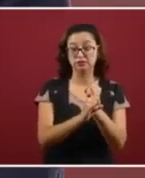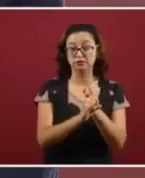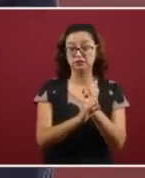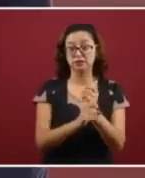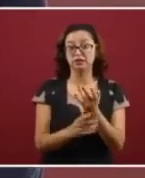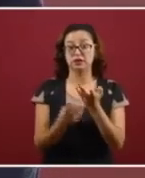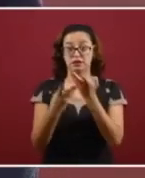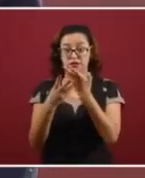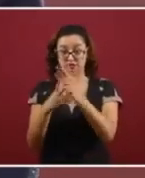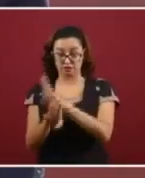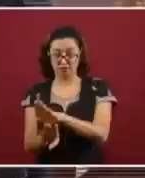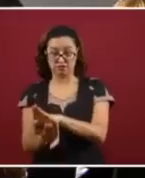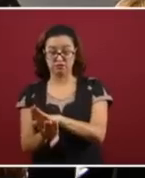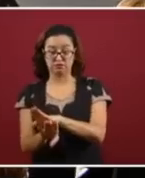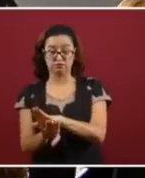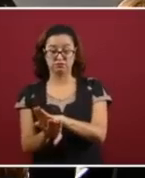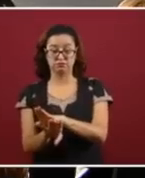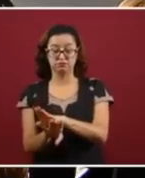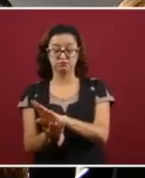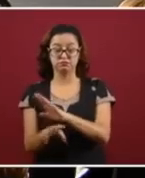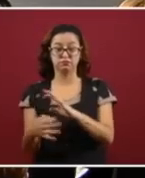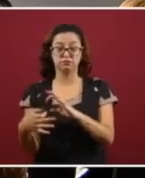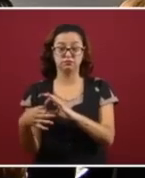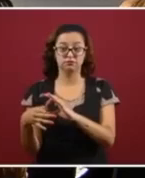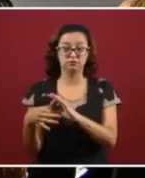a tener